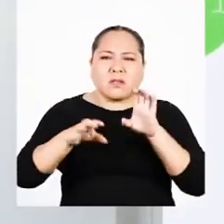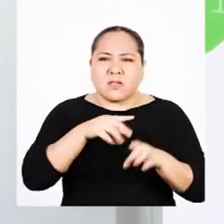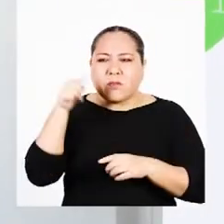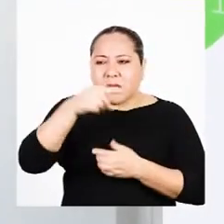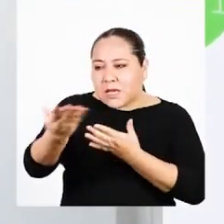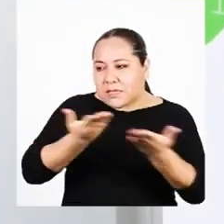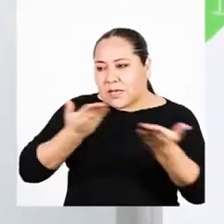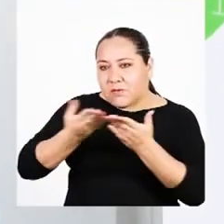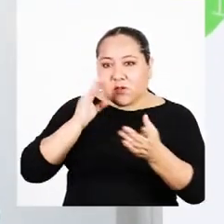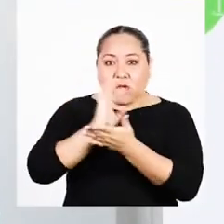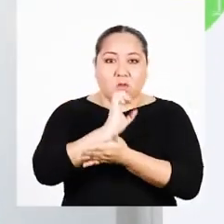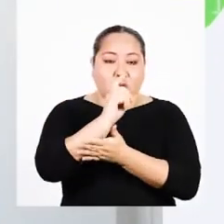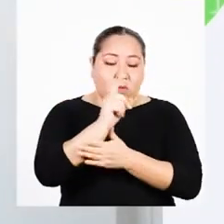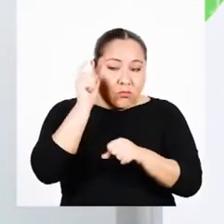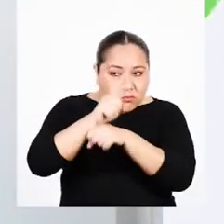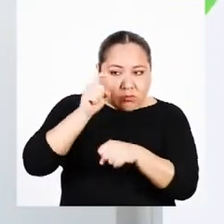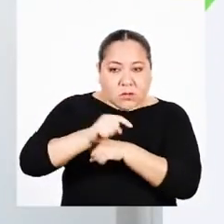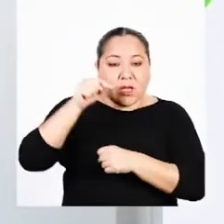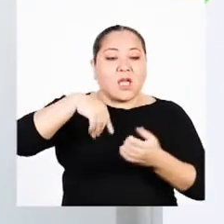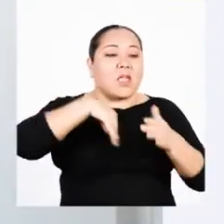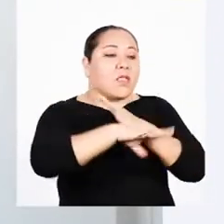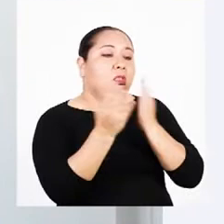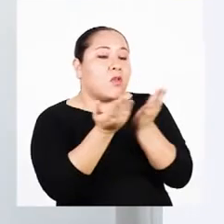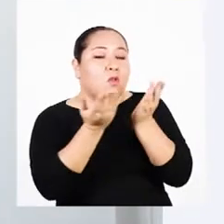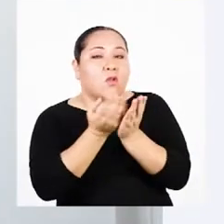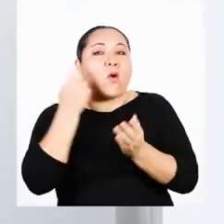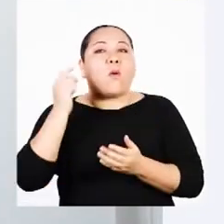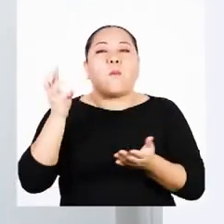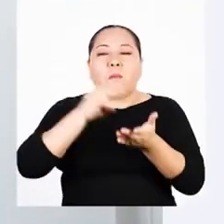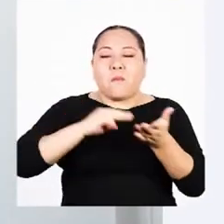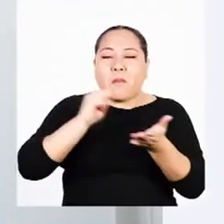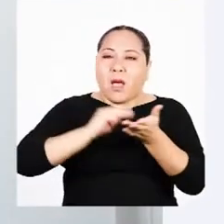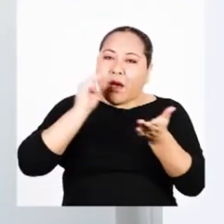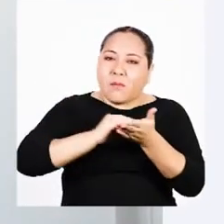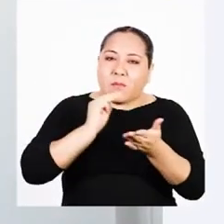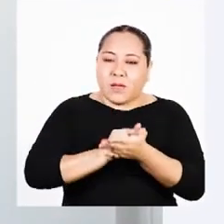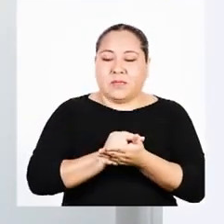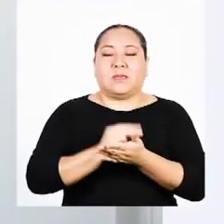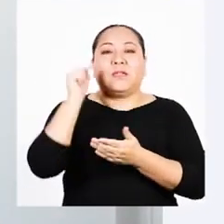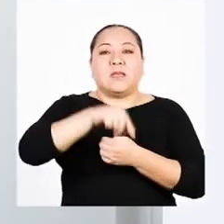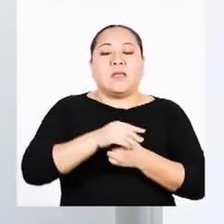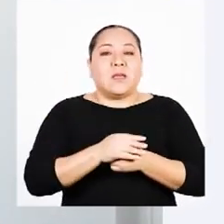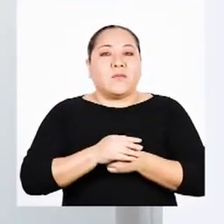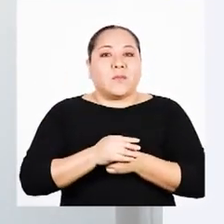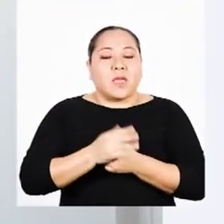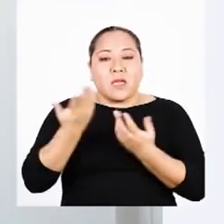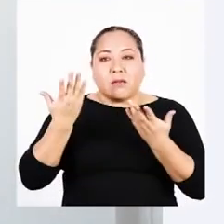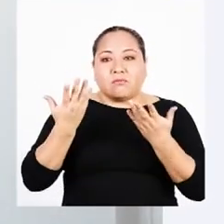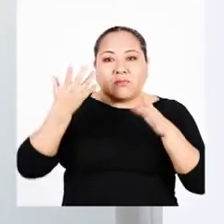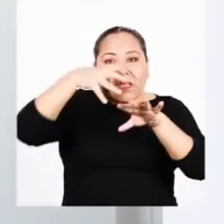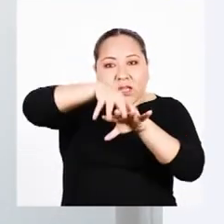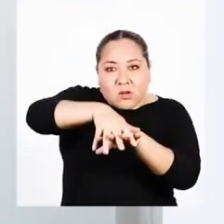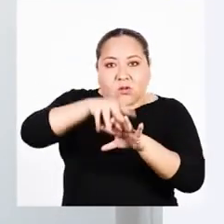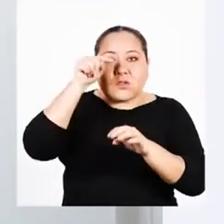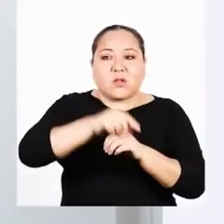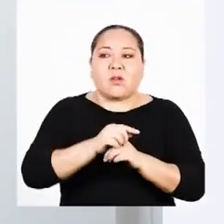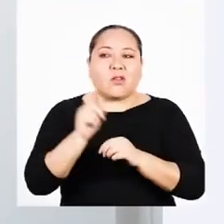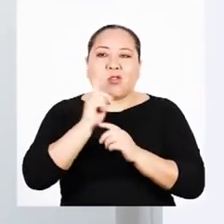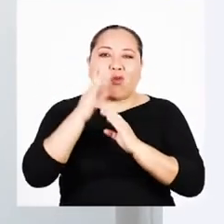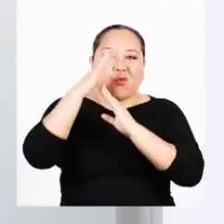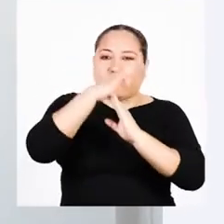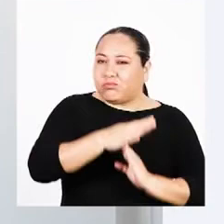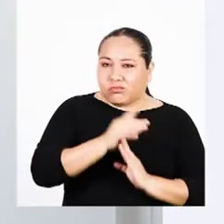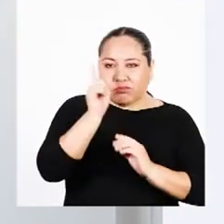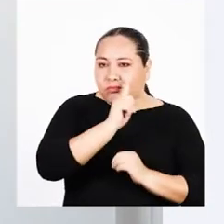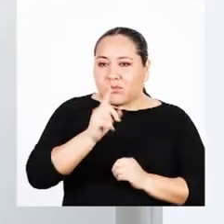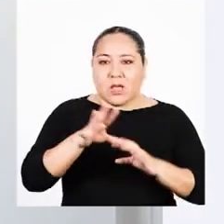podemos hacer para que nuestros servicios educativos y nuestras escuelas sean cada vez más inclusivas y estén en contra de cualquier tipo o forma